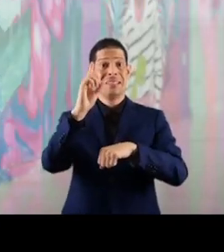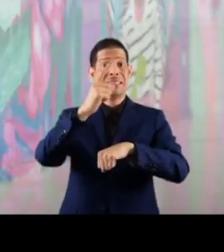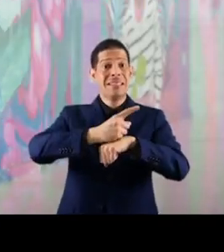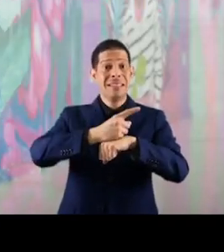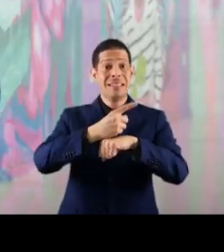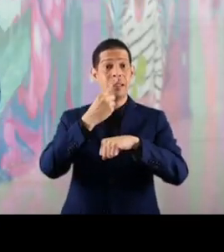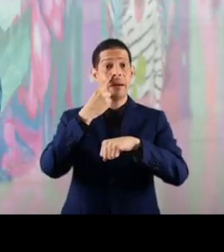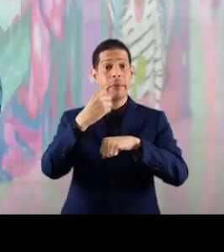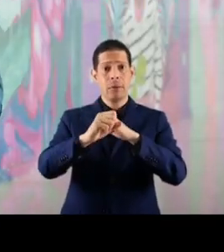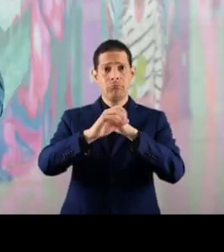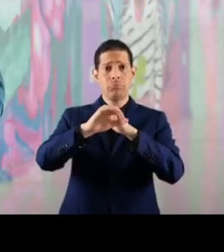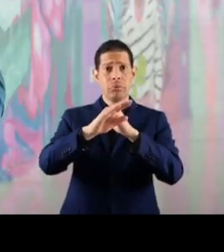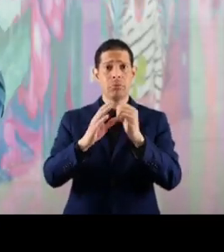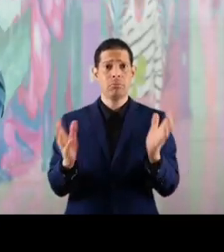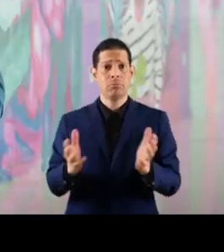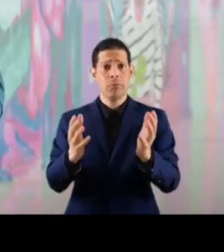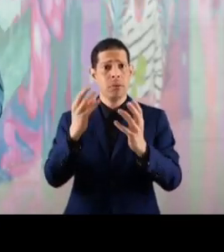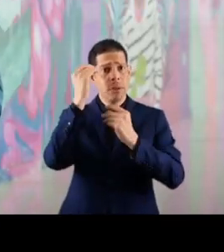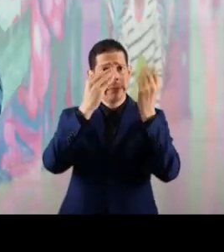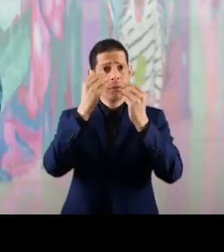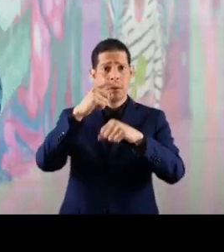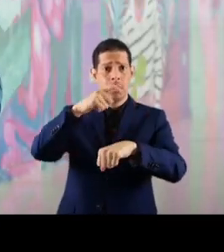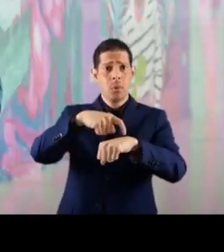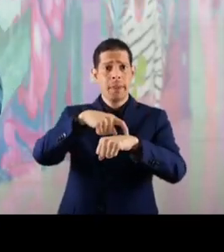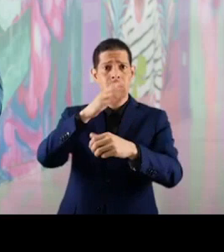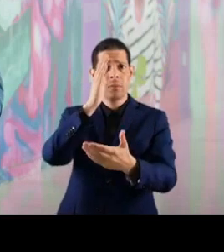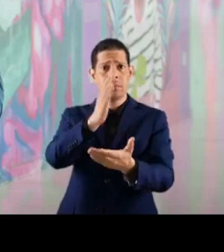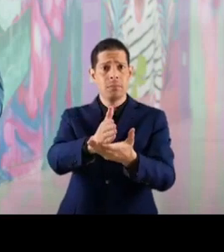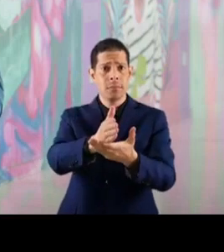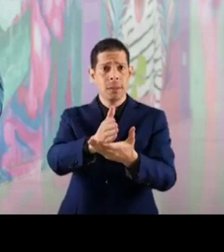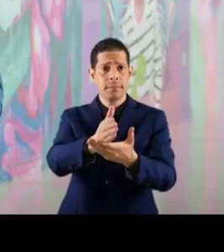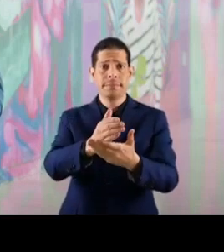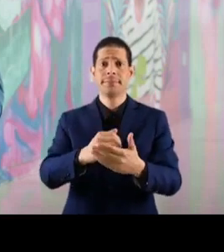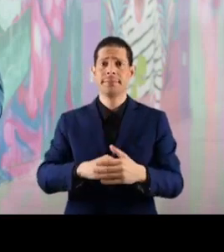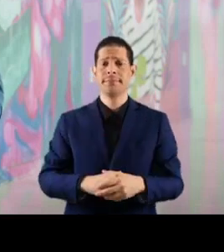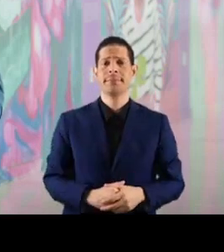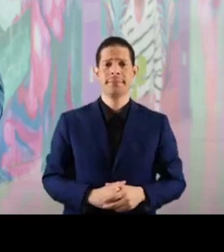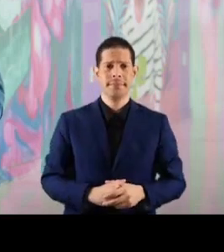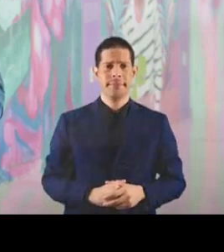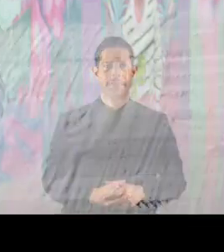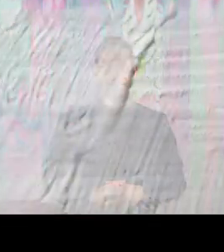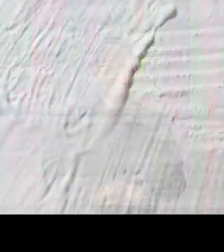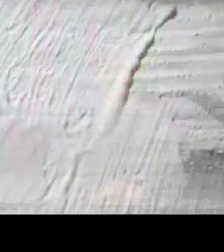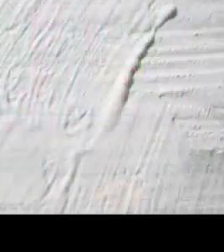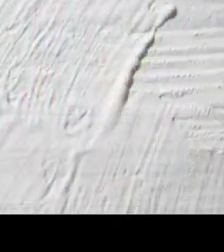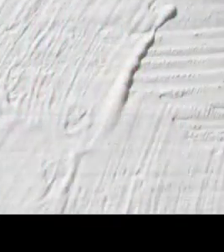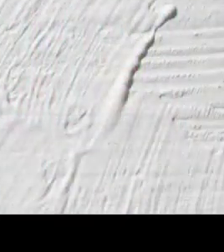días de activismo contra la violencia de género Reflexiona sobre tu momento del